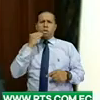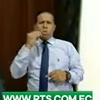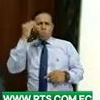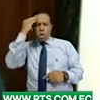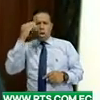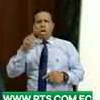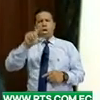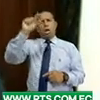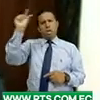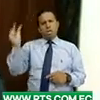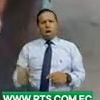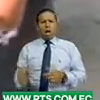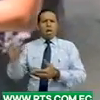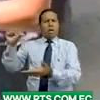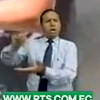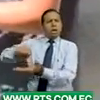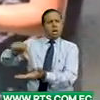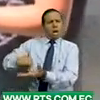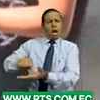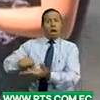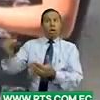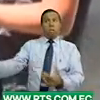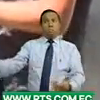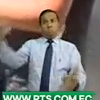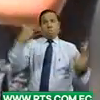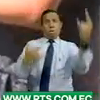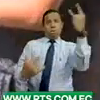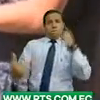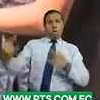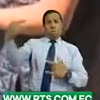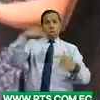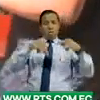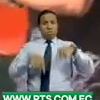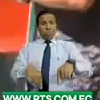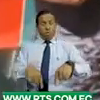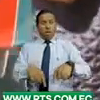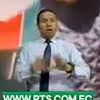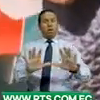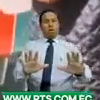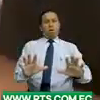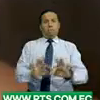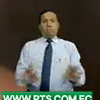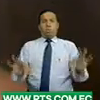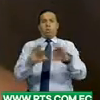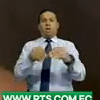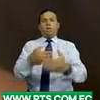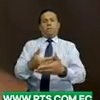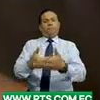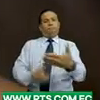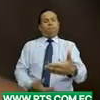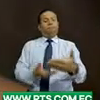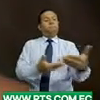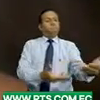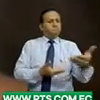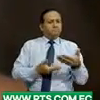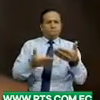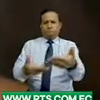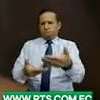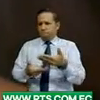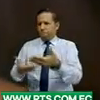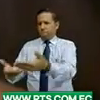Italia, Irán. Información que será de vital importancia para que se pueda poner manos a la obra en el menor tiempo